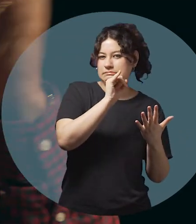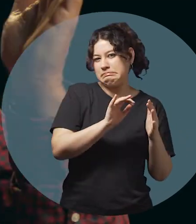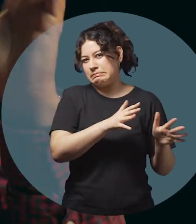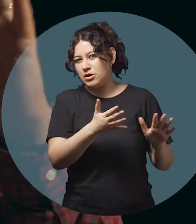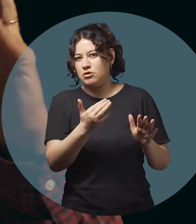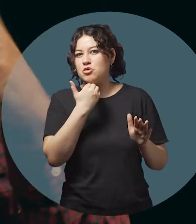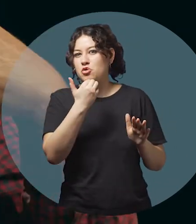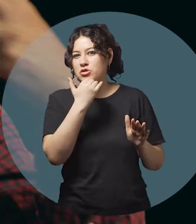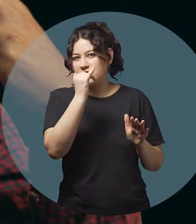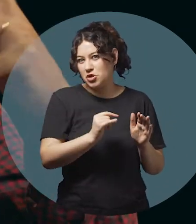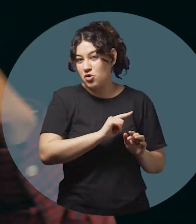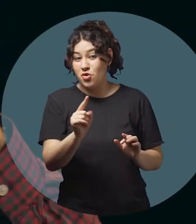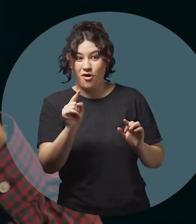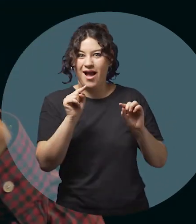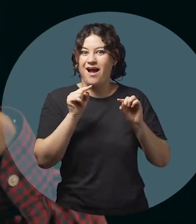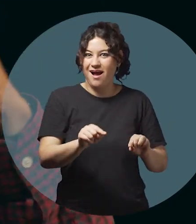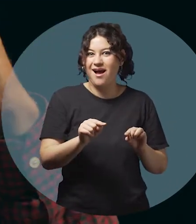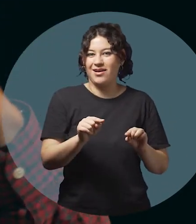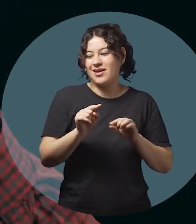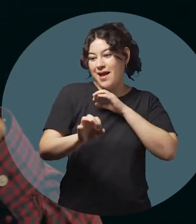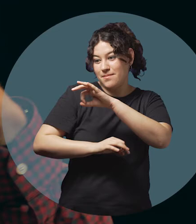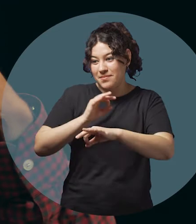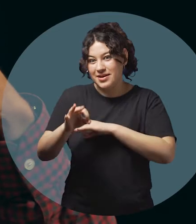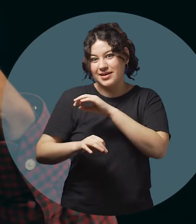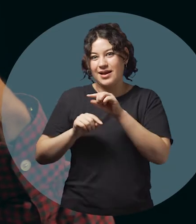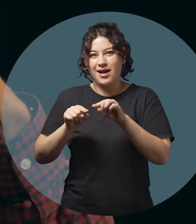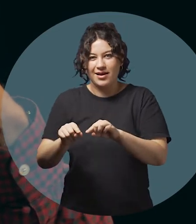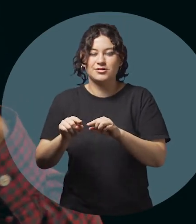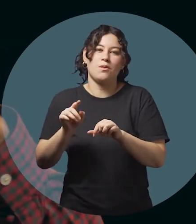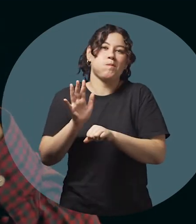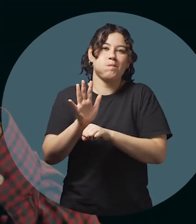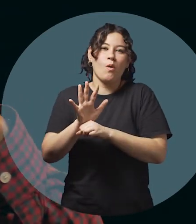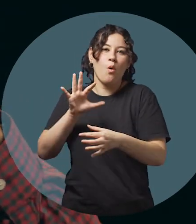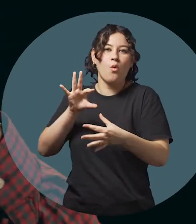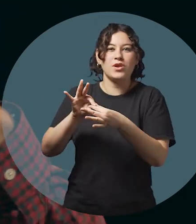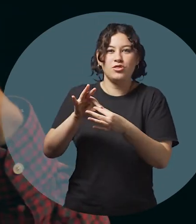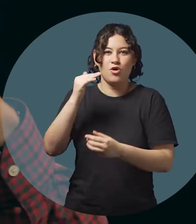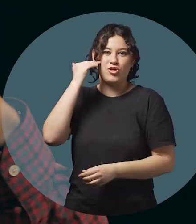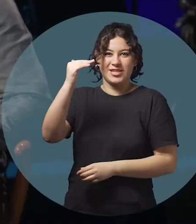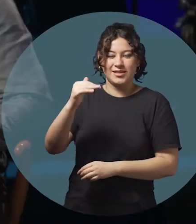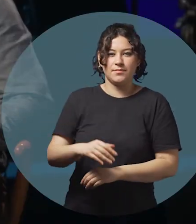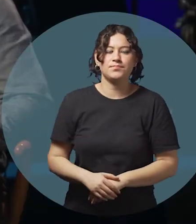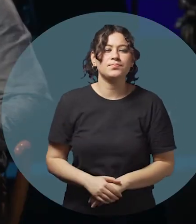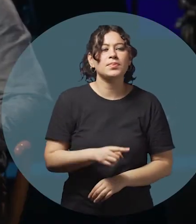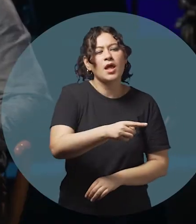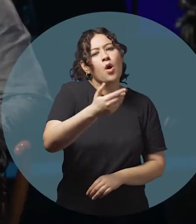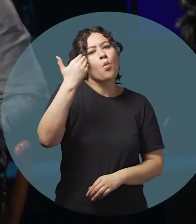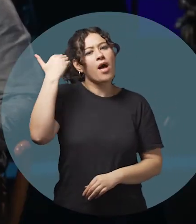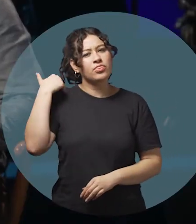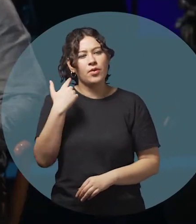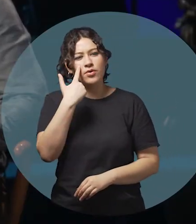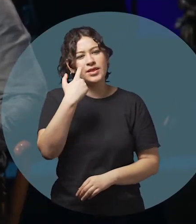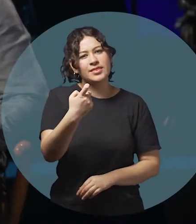sé o no lo sé, porque es ahí donde se juega lo que es la docencia de alguna manera. ¿Cuándo te diste